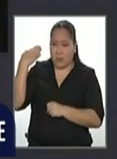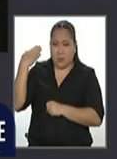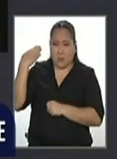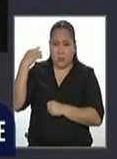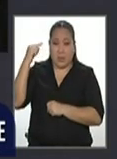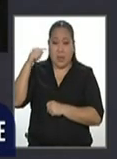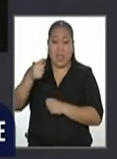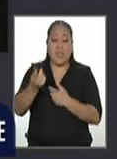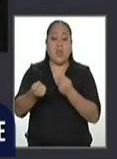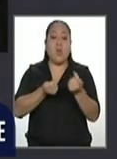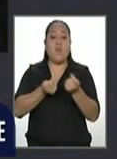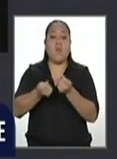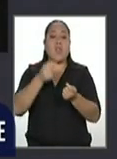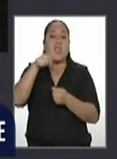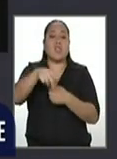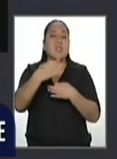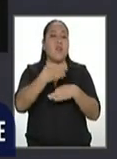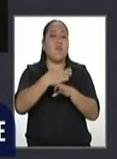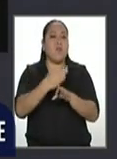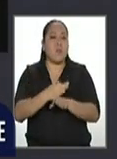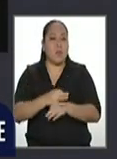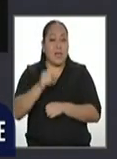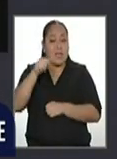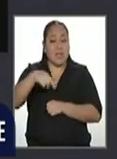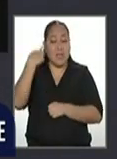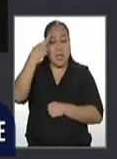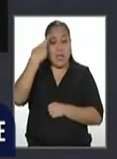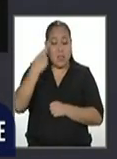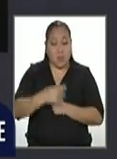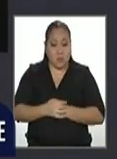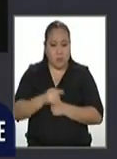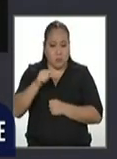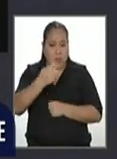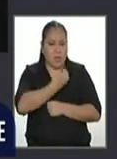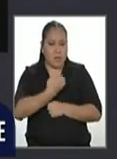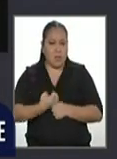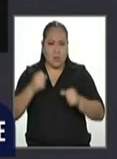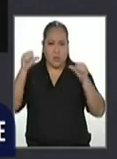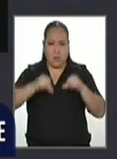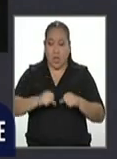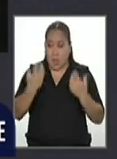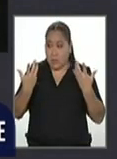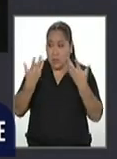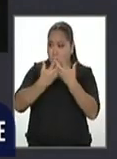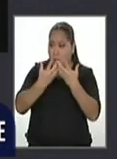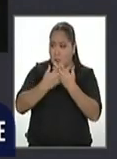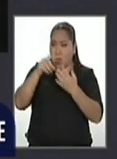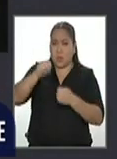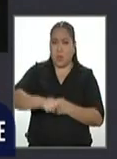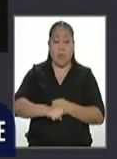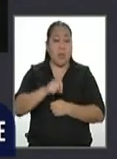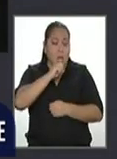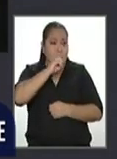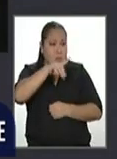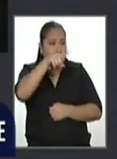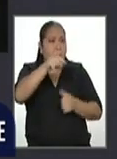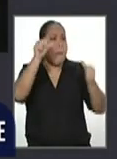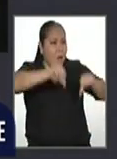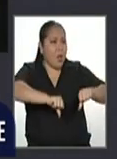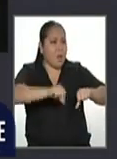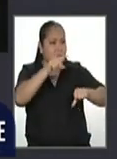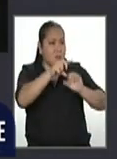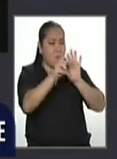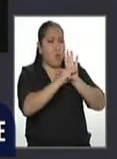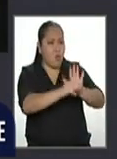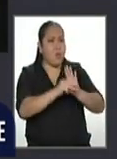se gobierna de esta manera. Por eso tenemos un Estado ineficaz. Hay que ser coherentes, hay que criticar un